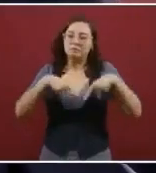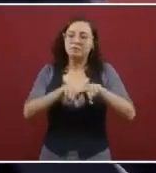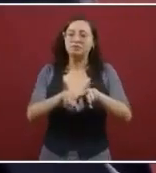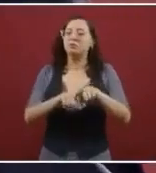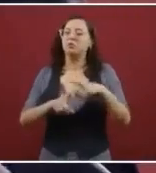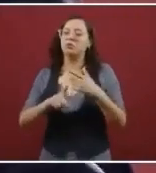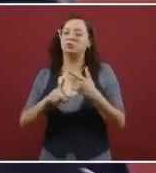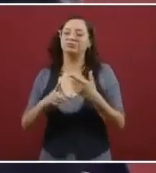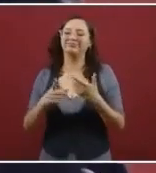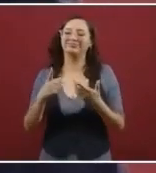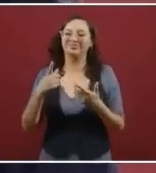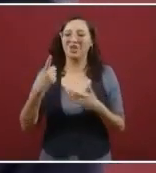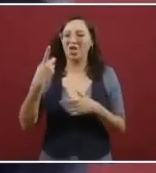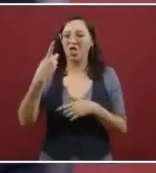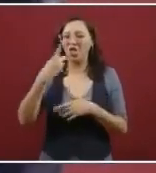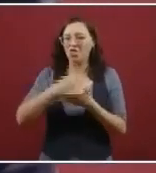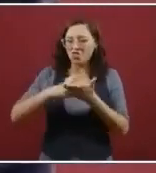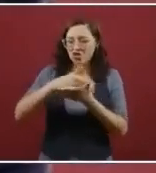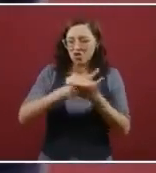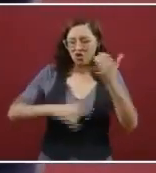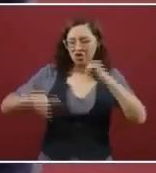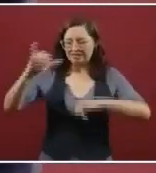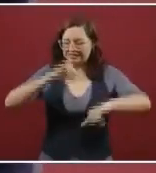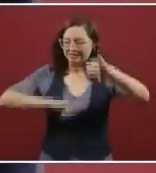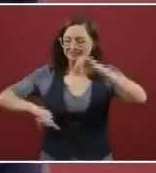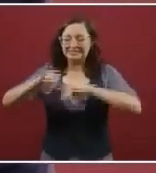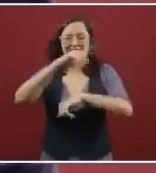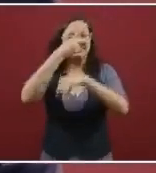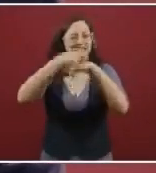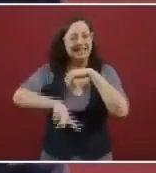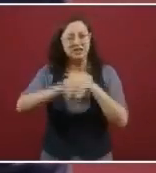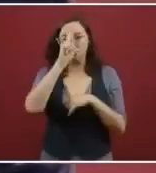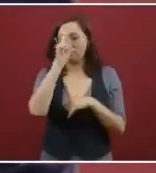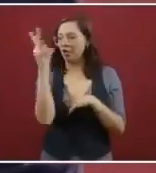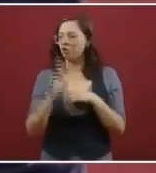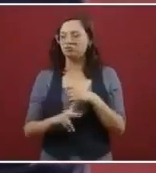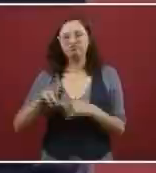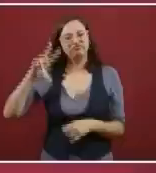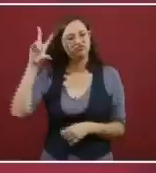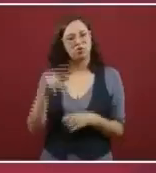¿sí?, que realmente son destructivas.